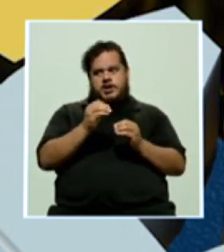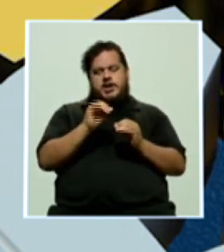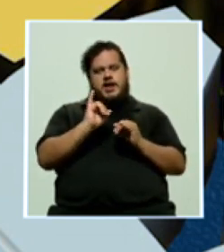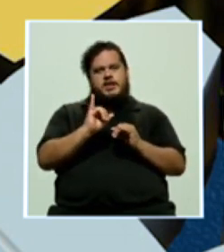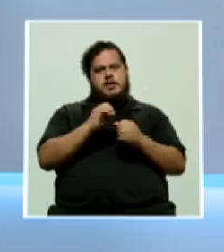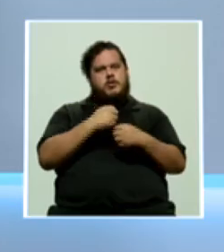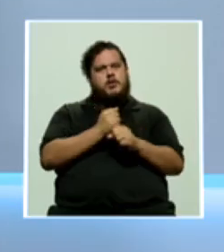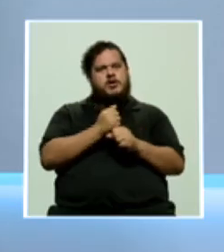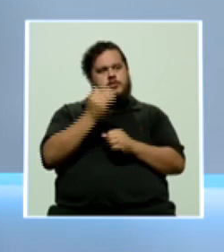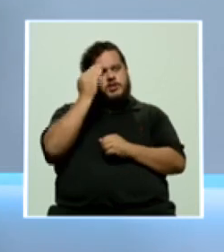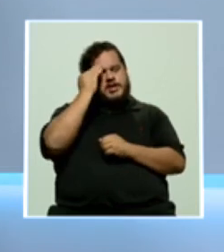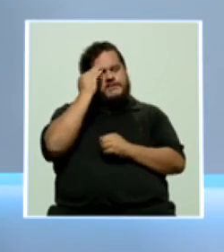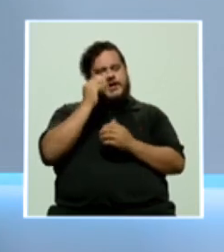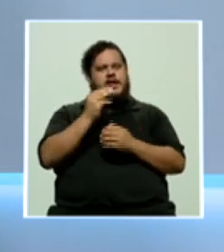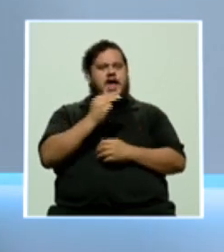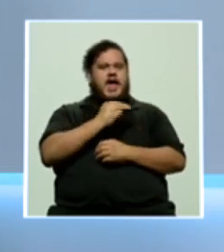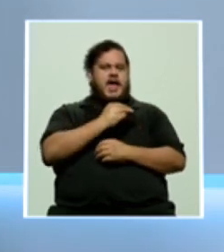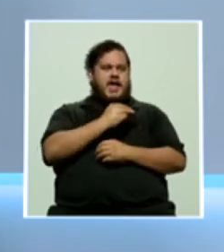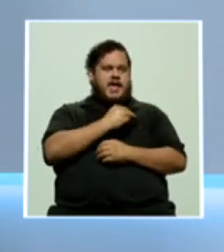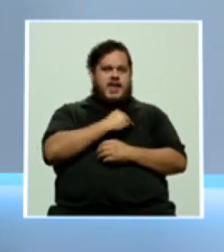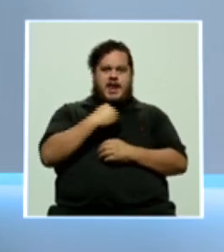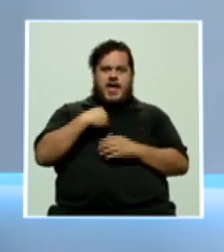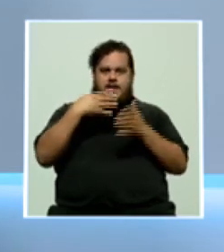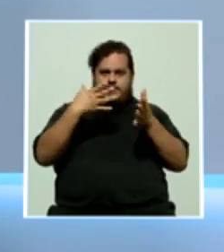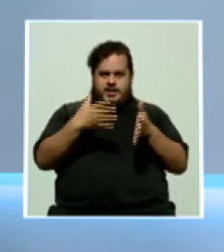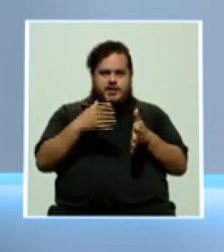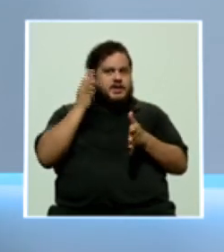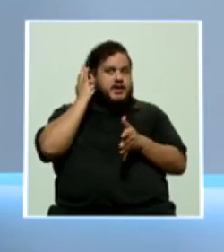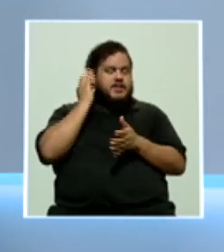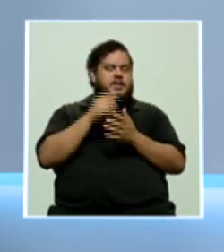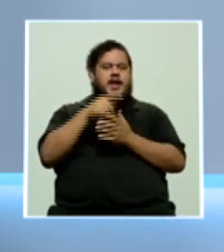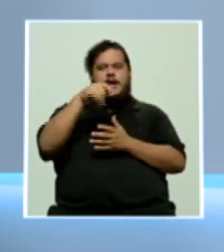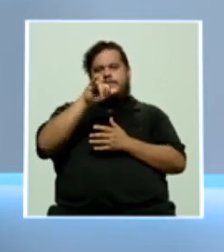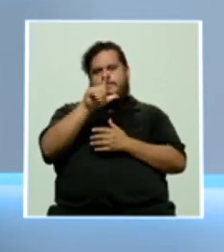saber la ministra de Planificación, Pilar Garrido.